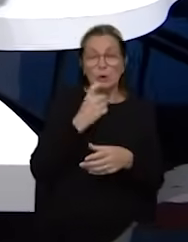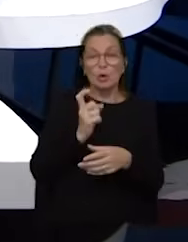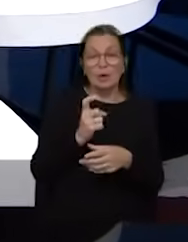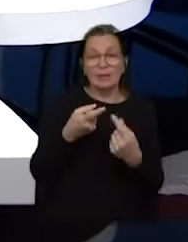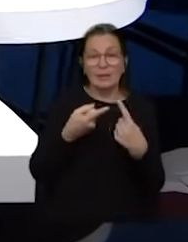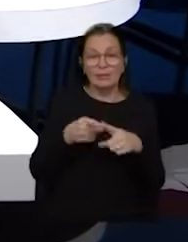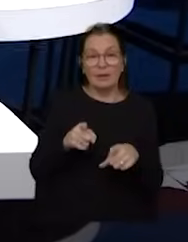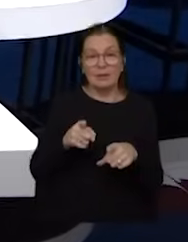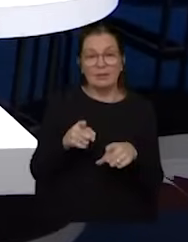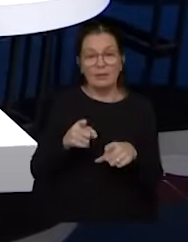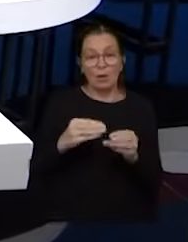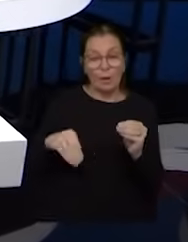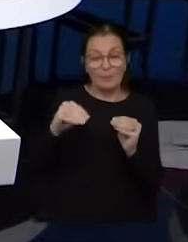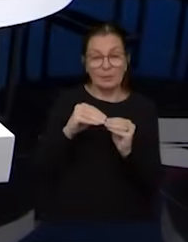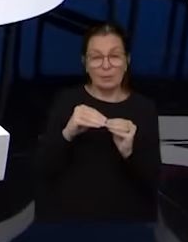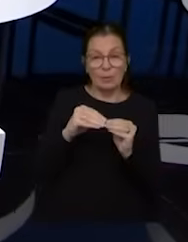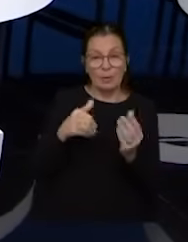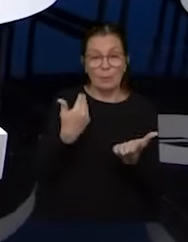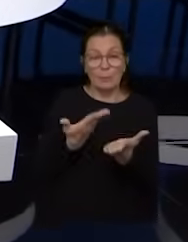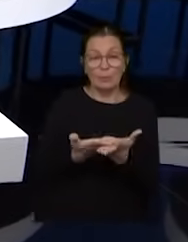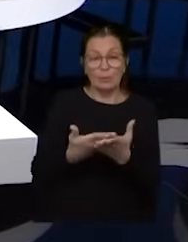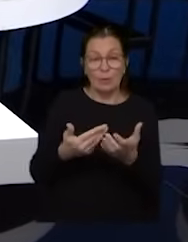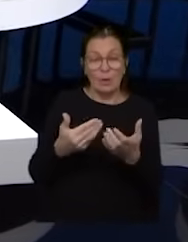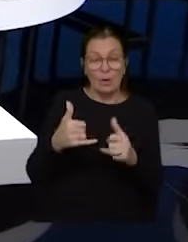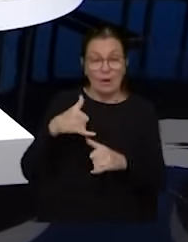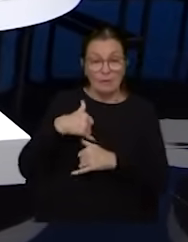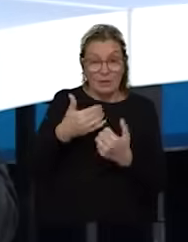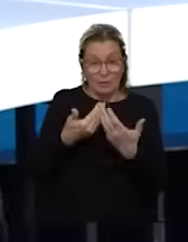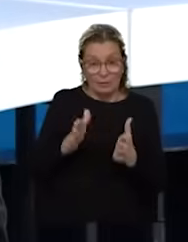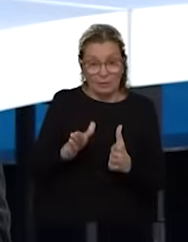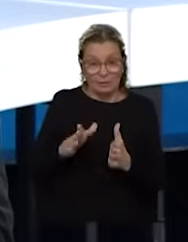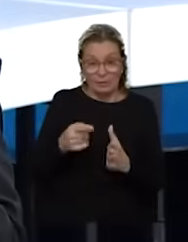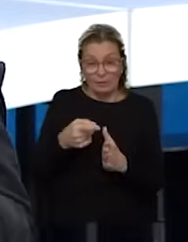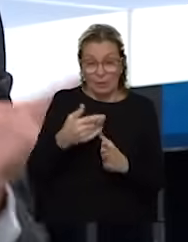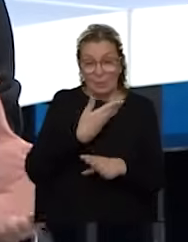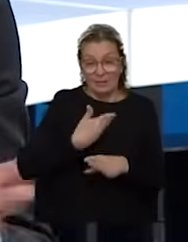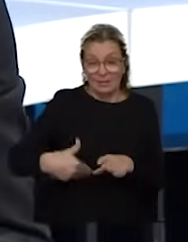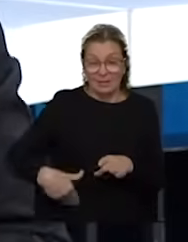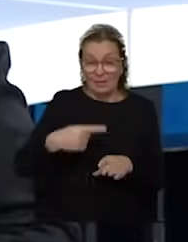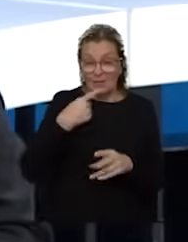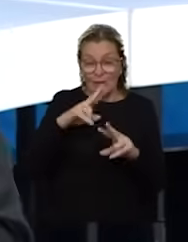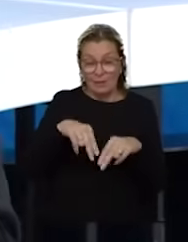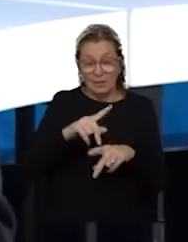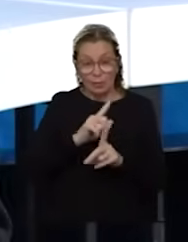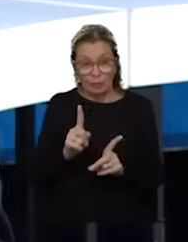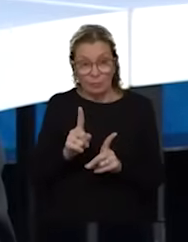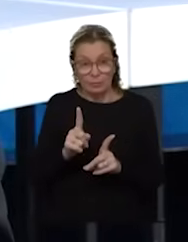esas diferencias que hay con el aditivo que propuso en su momento cabilo abierto de esa sugerencia el presidente si lo